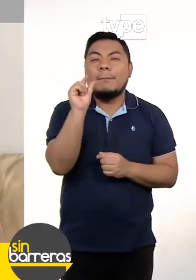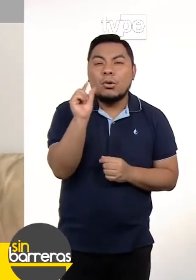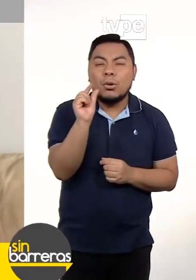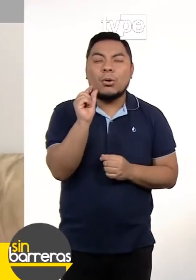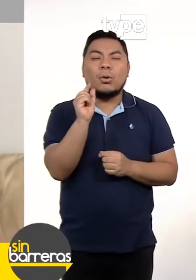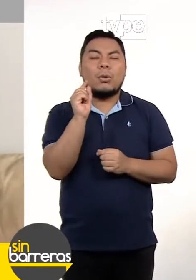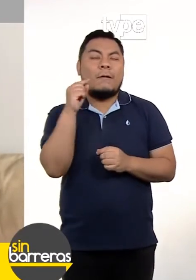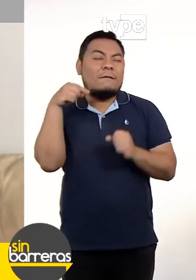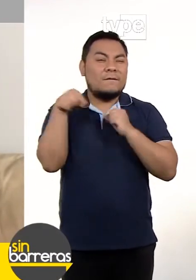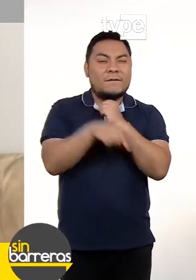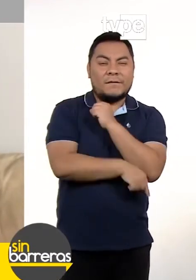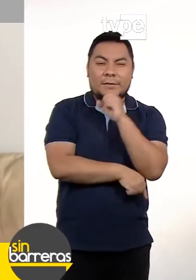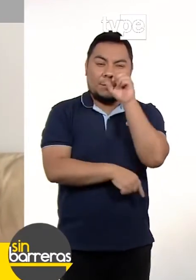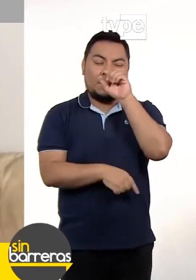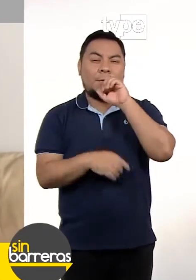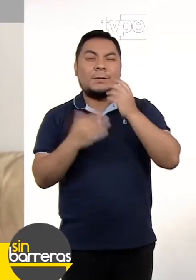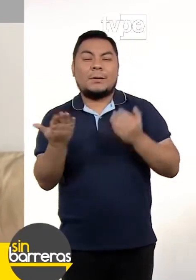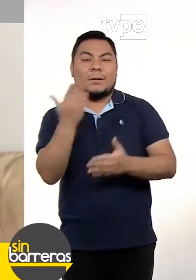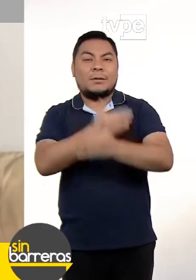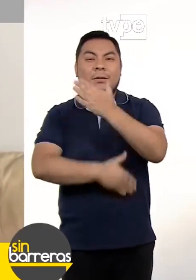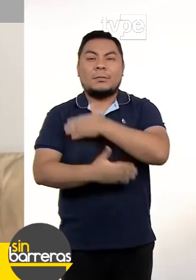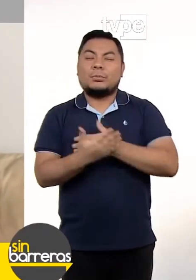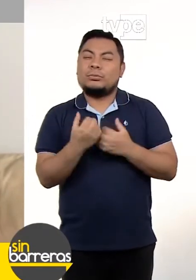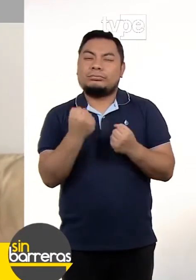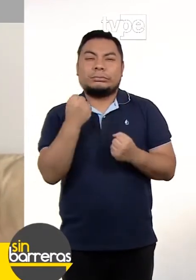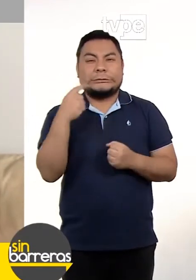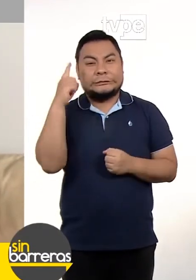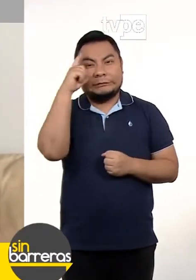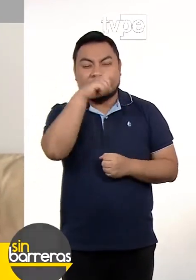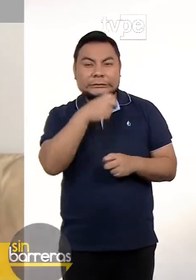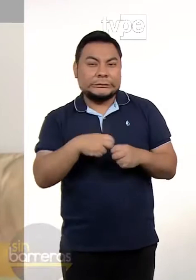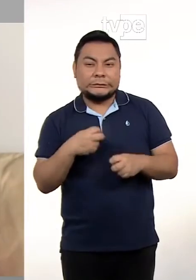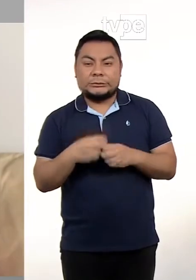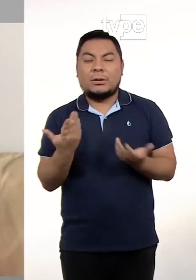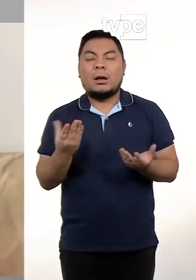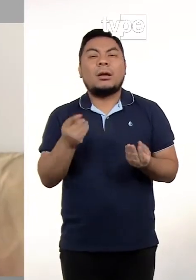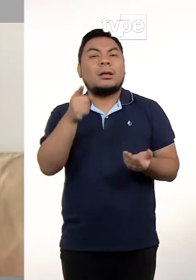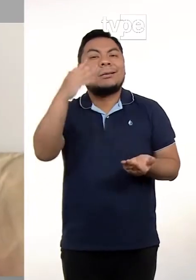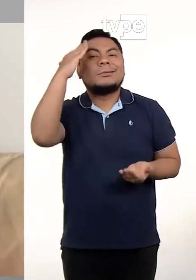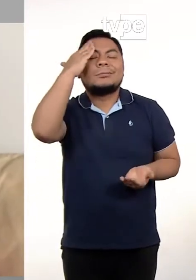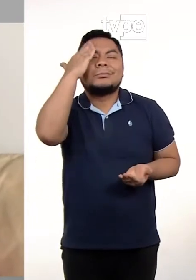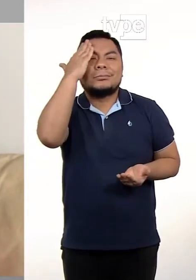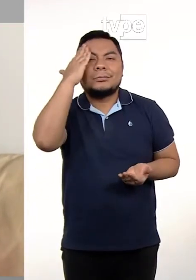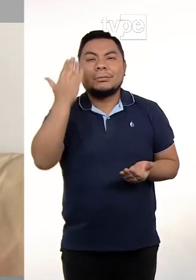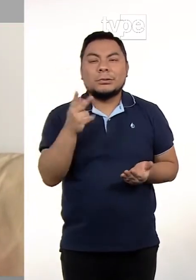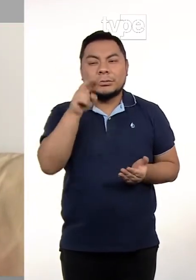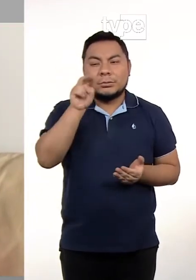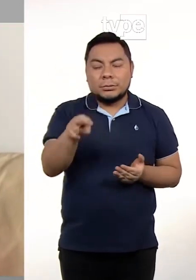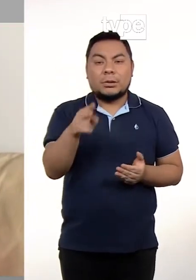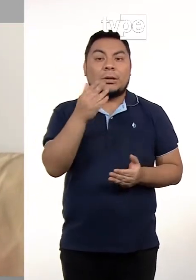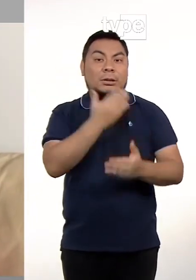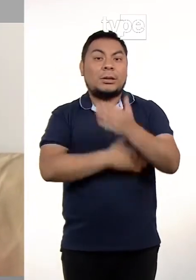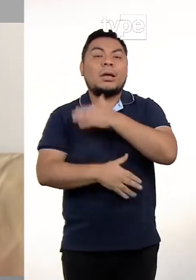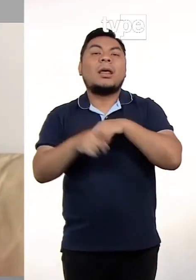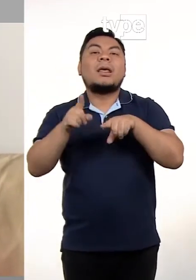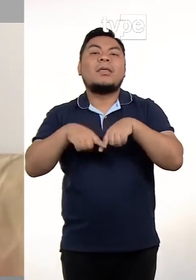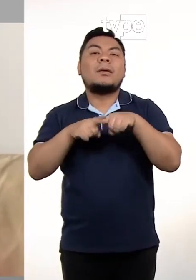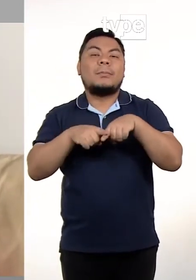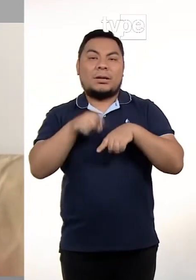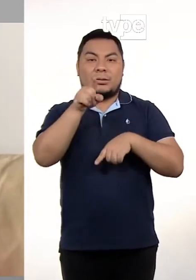una discapacidad severa, puede ser una discapacidad aguda, y en ese sentido esto tiene que